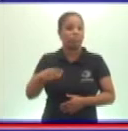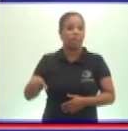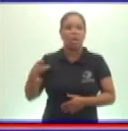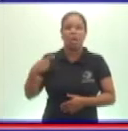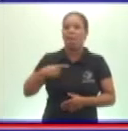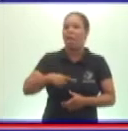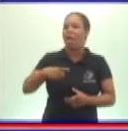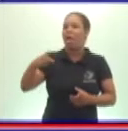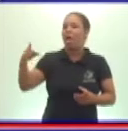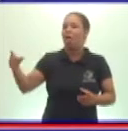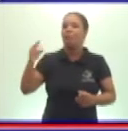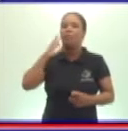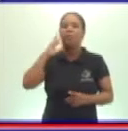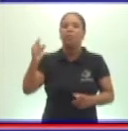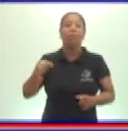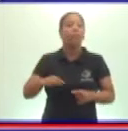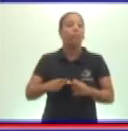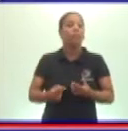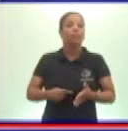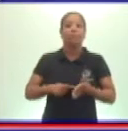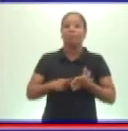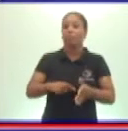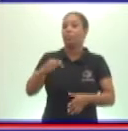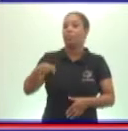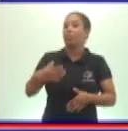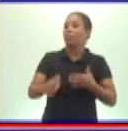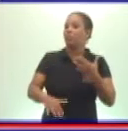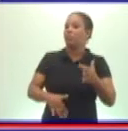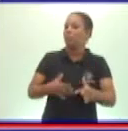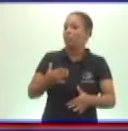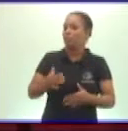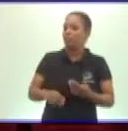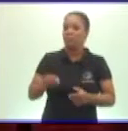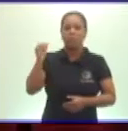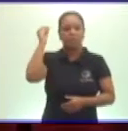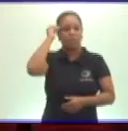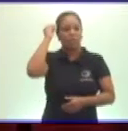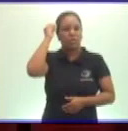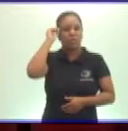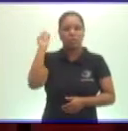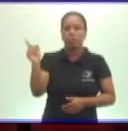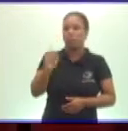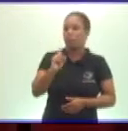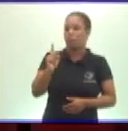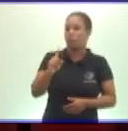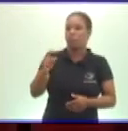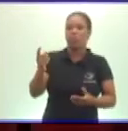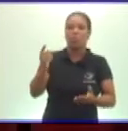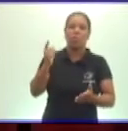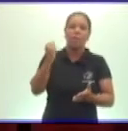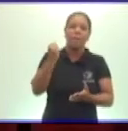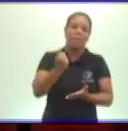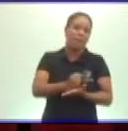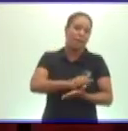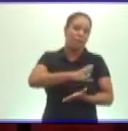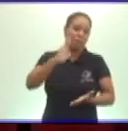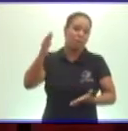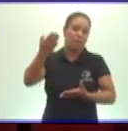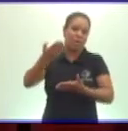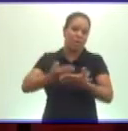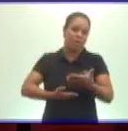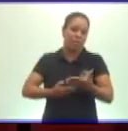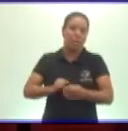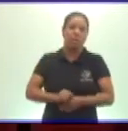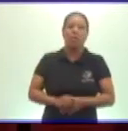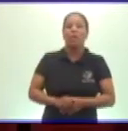Por eso te sugerimos en este proceso que no optes por aprender para no aprender, sino